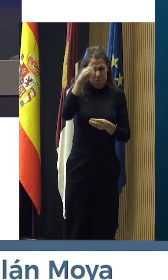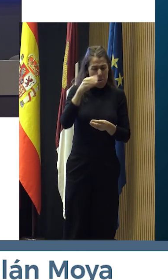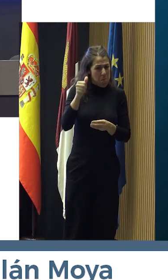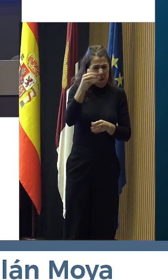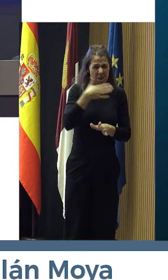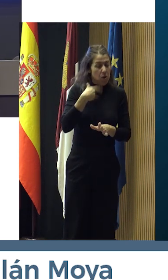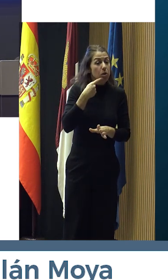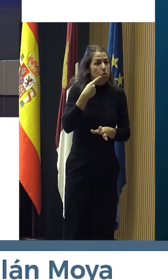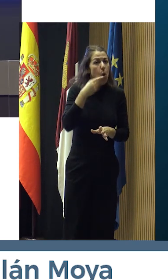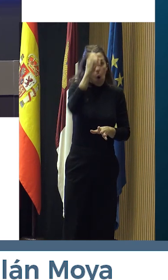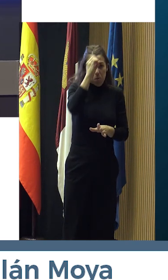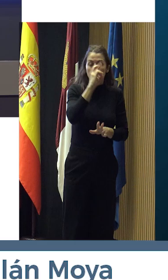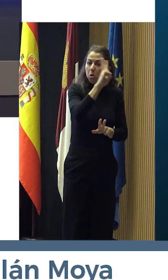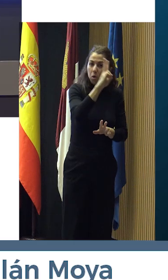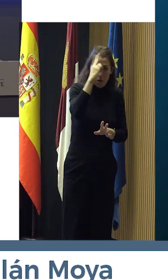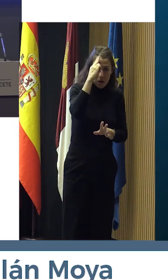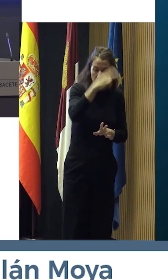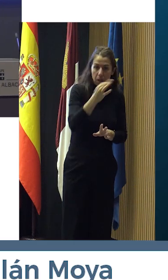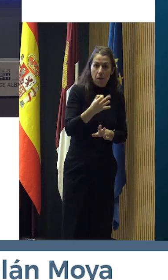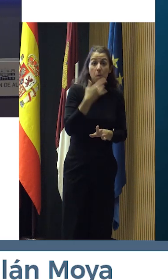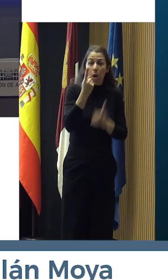y se puede respetar. Pero hay gente que sí que quiere ser